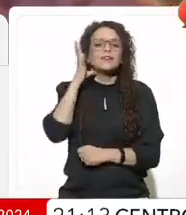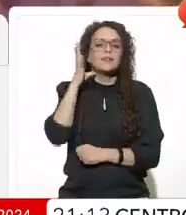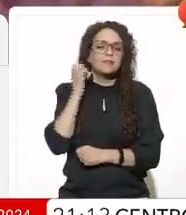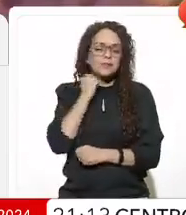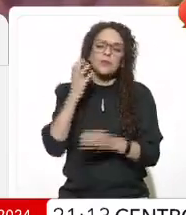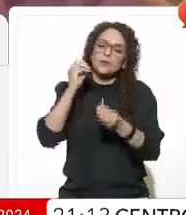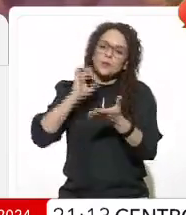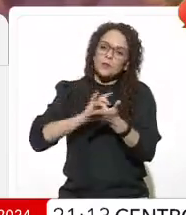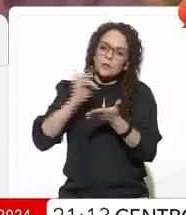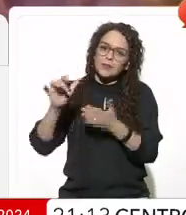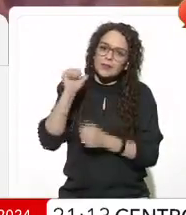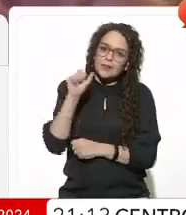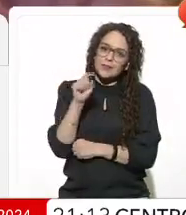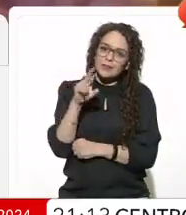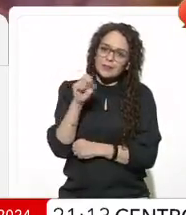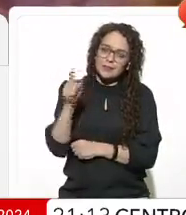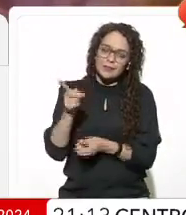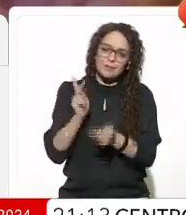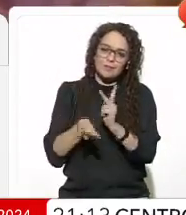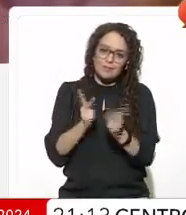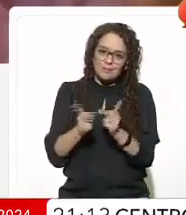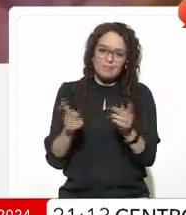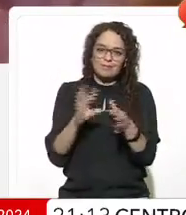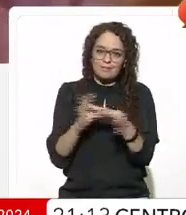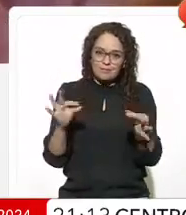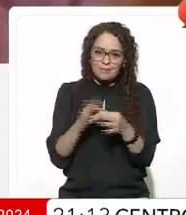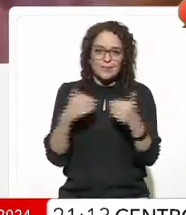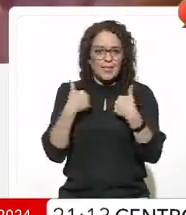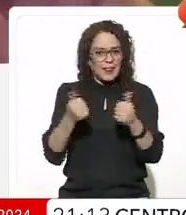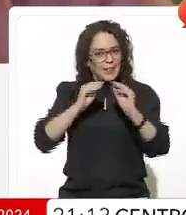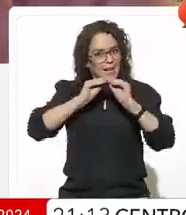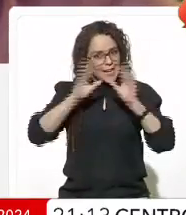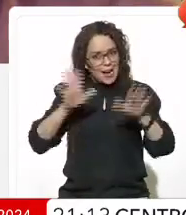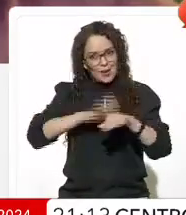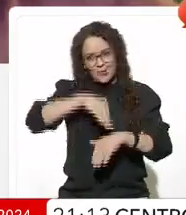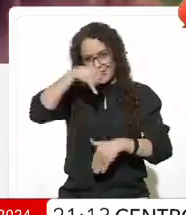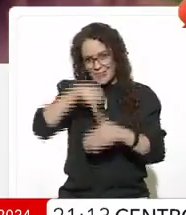por conectarte con nosotros para hacernos todas estas Gracias. muy pertinentes Un abrazo. aclaraciones. Te deseamos muy buena noche.